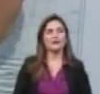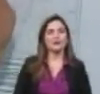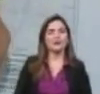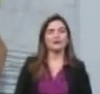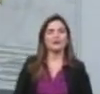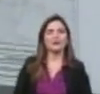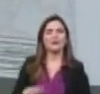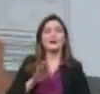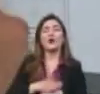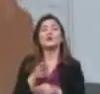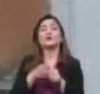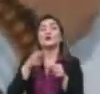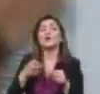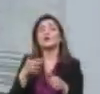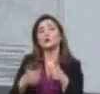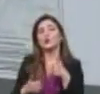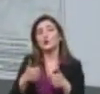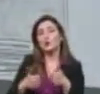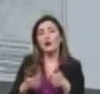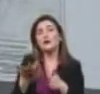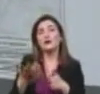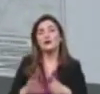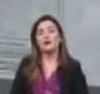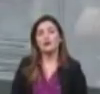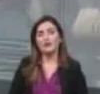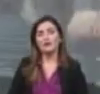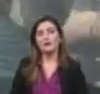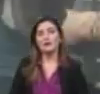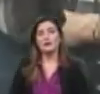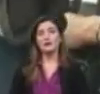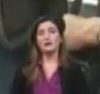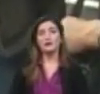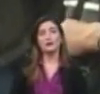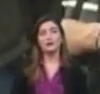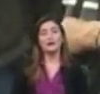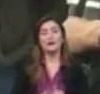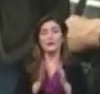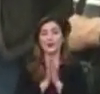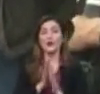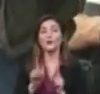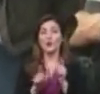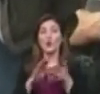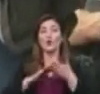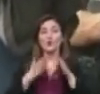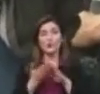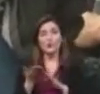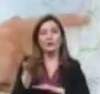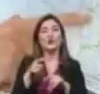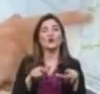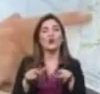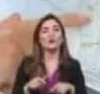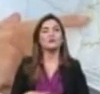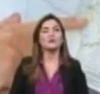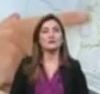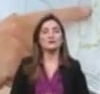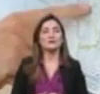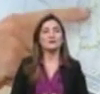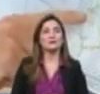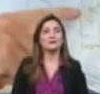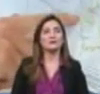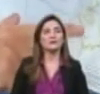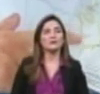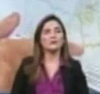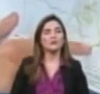casualmente la razón de la renuncia a estas concesiones mineras se sintoniza con el pedido de las comunidades de la zona. Podemos notar con